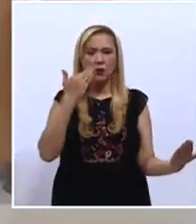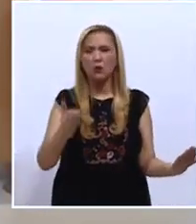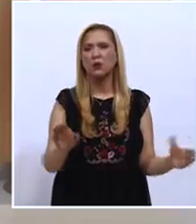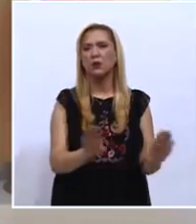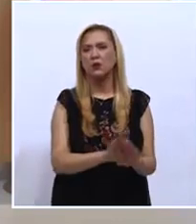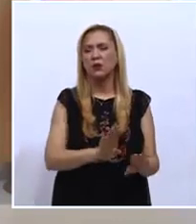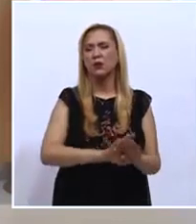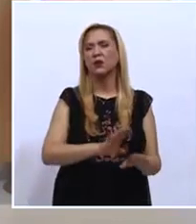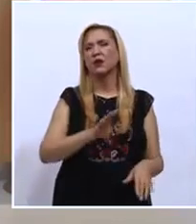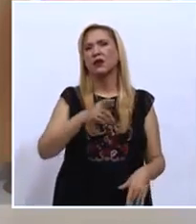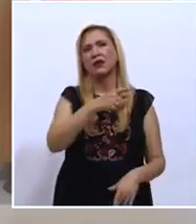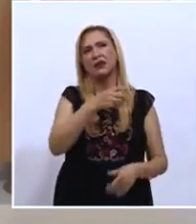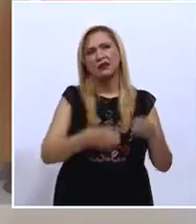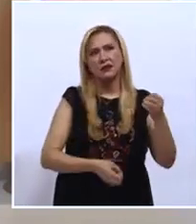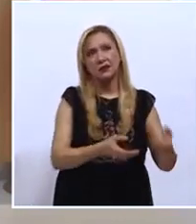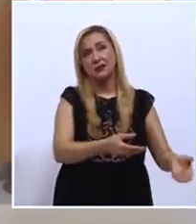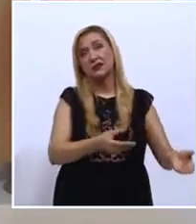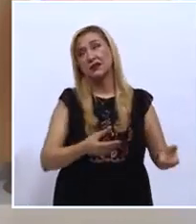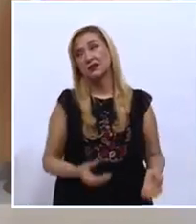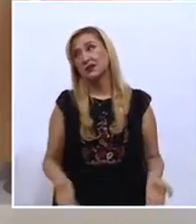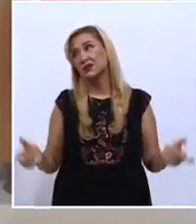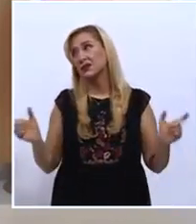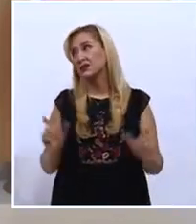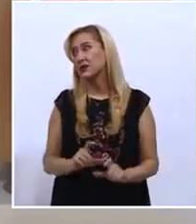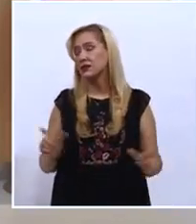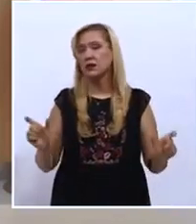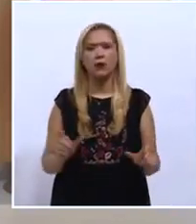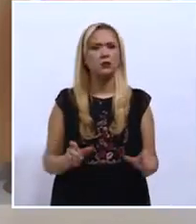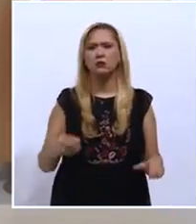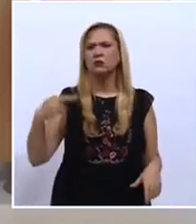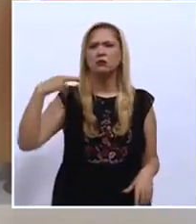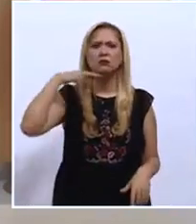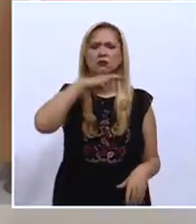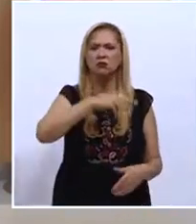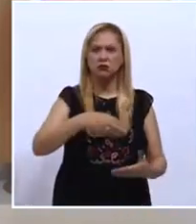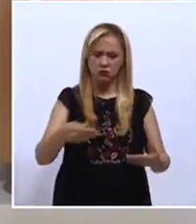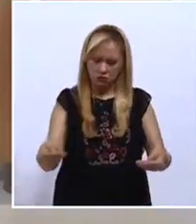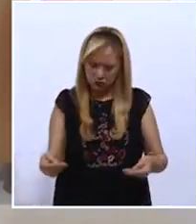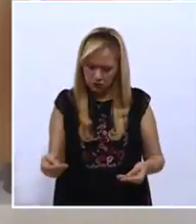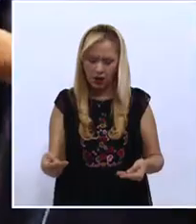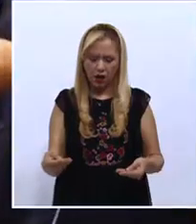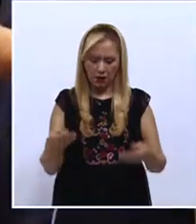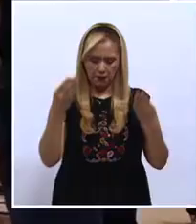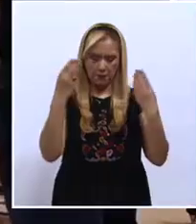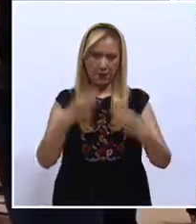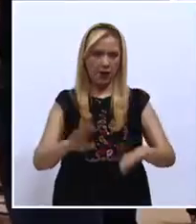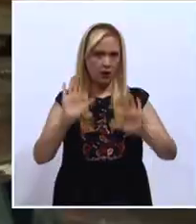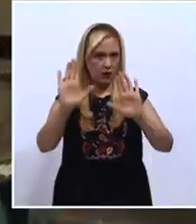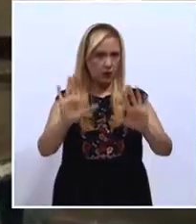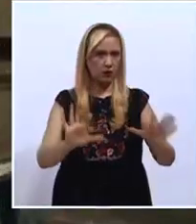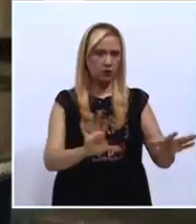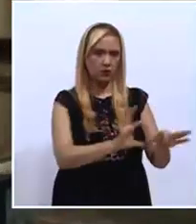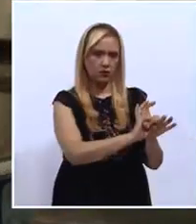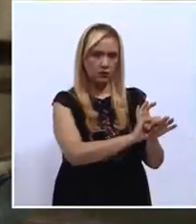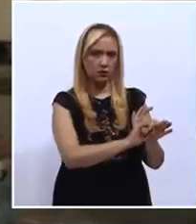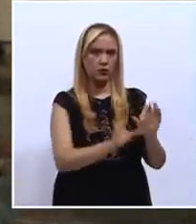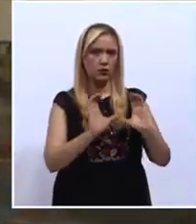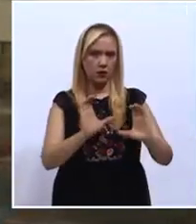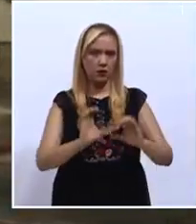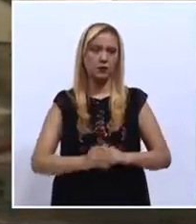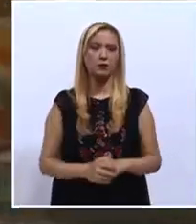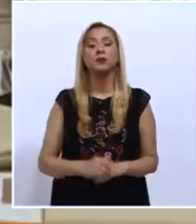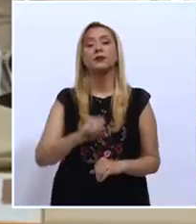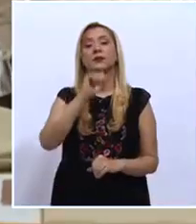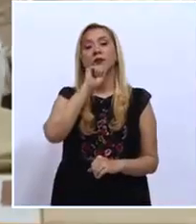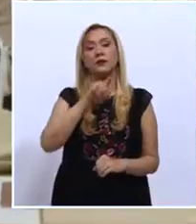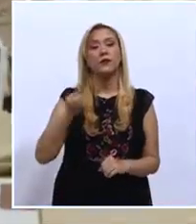laborales federales cuando se requiere información para el embargo de cuentas bancarias. En el nuevo sistema también